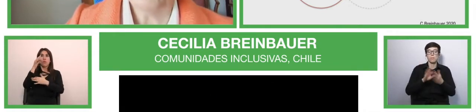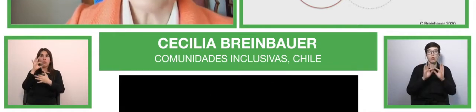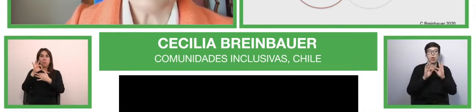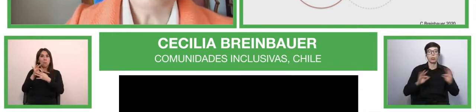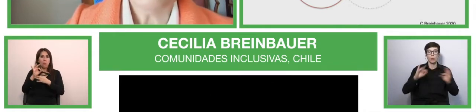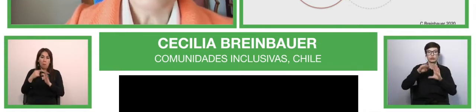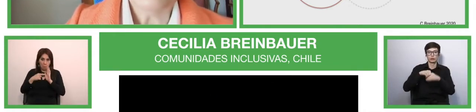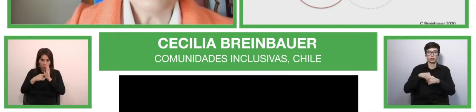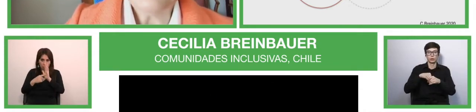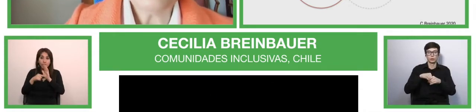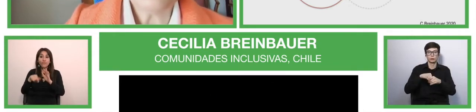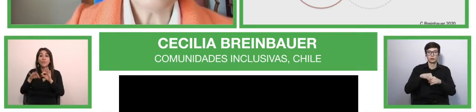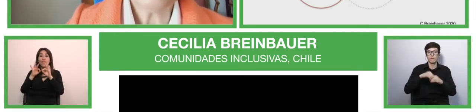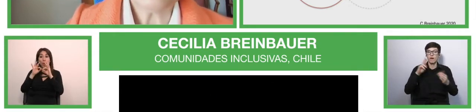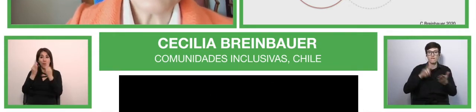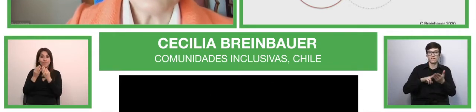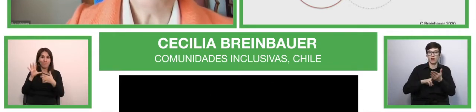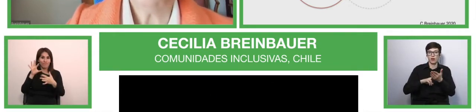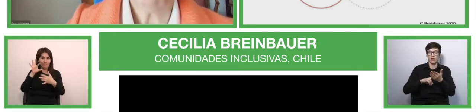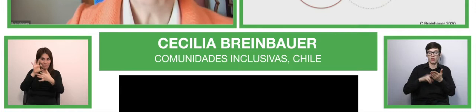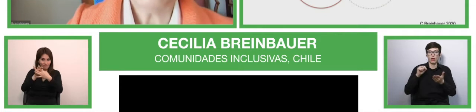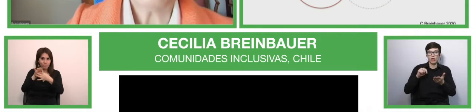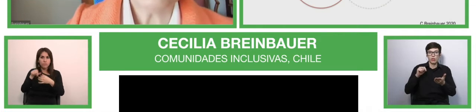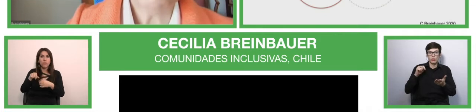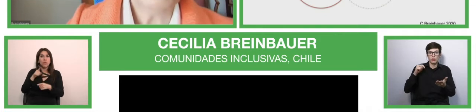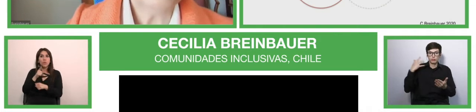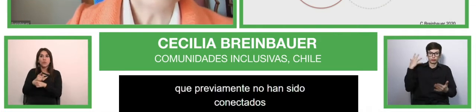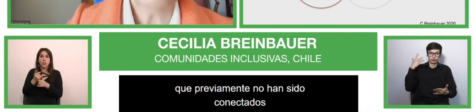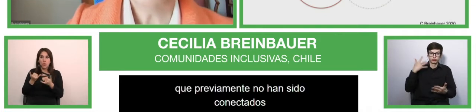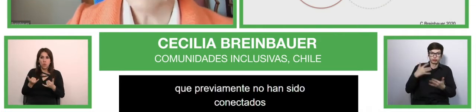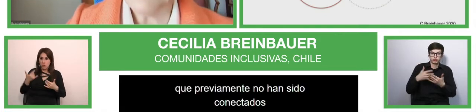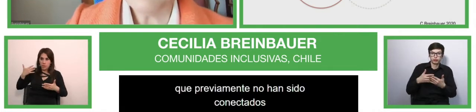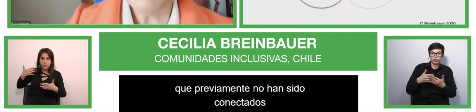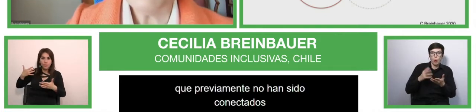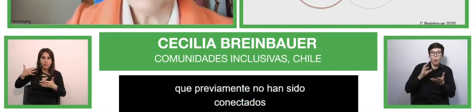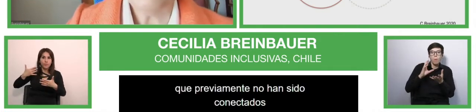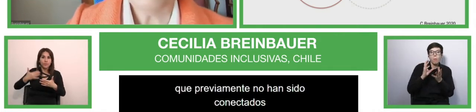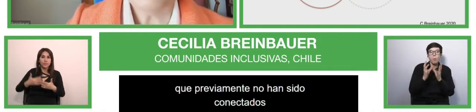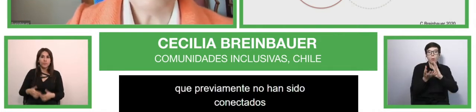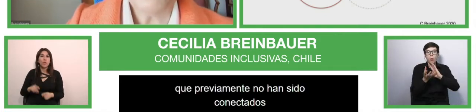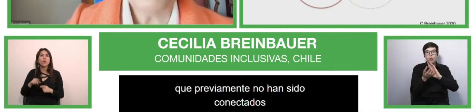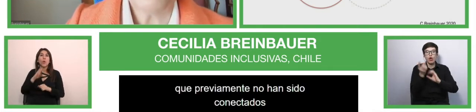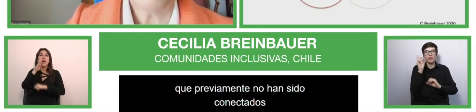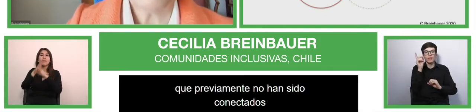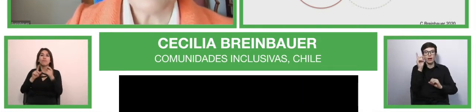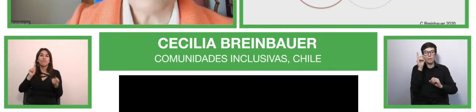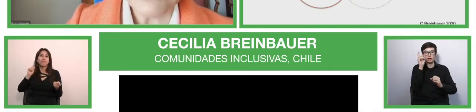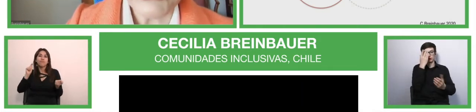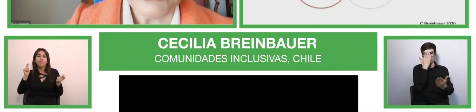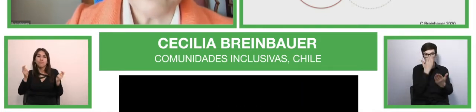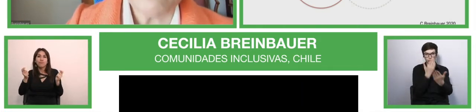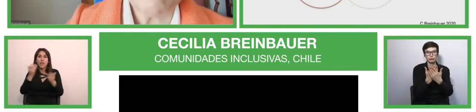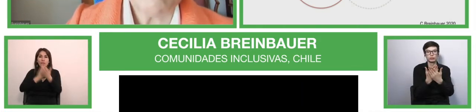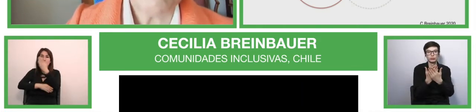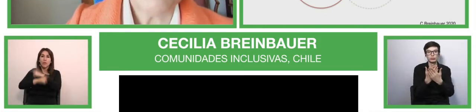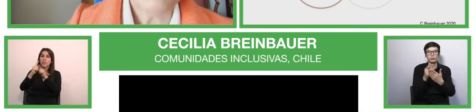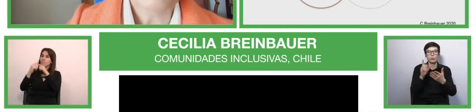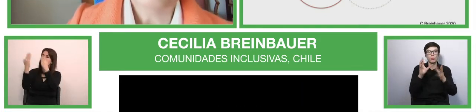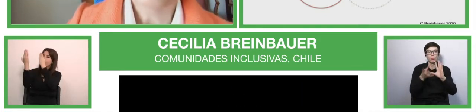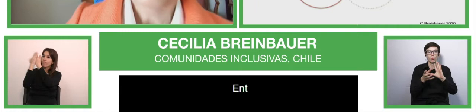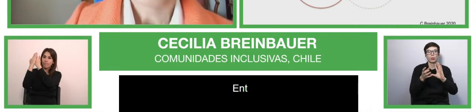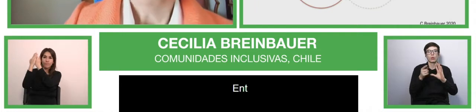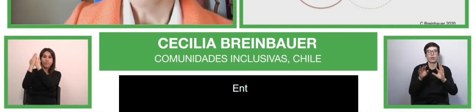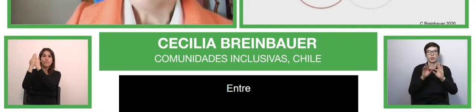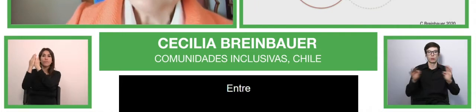ocurre en la intersección entre el mundo de la discapacidad y el mundo de la educación